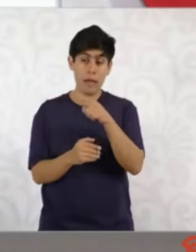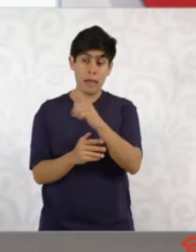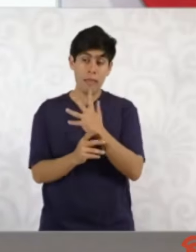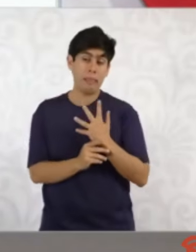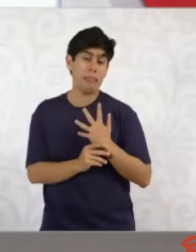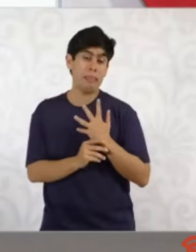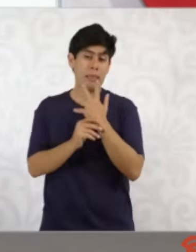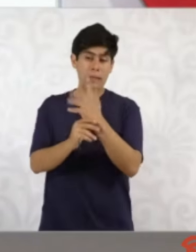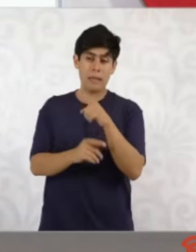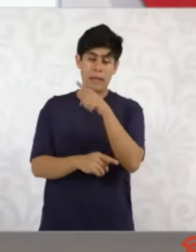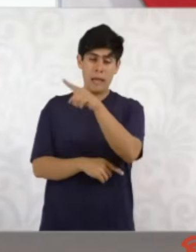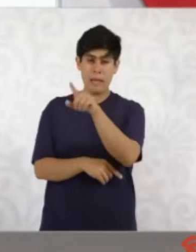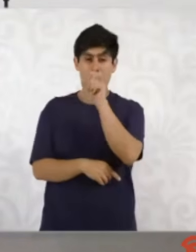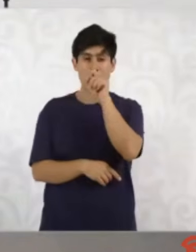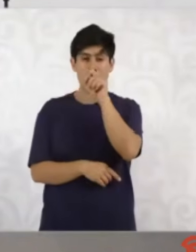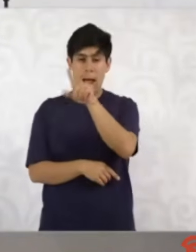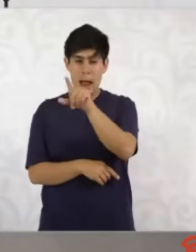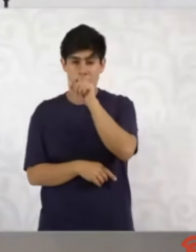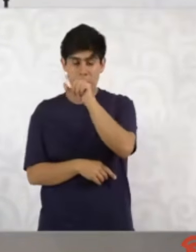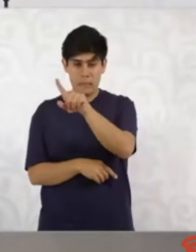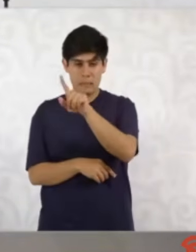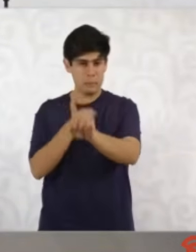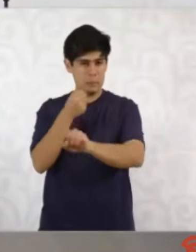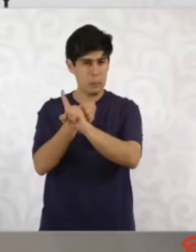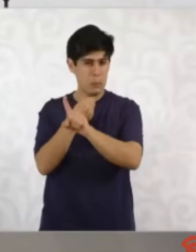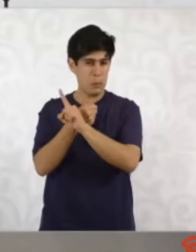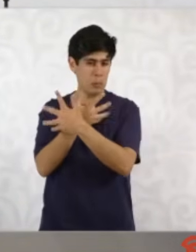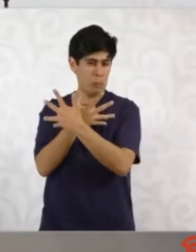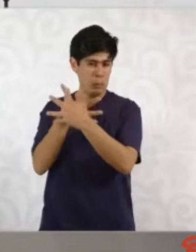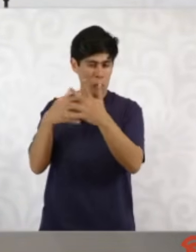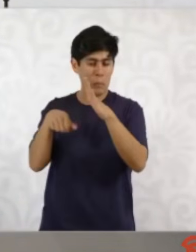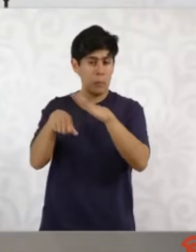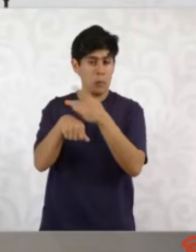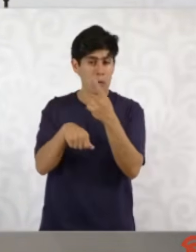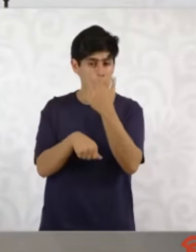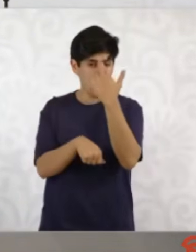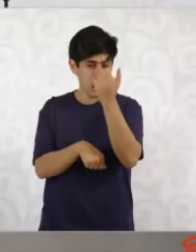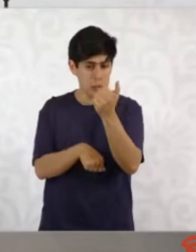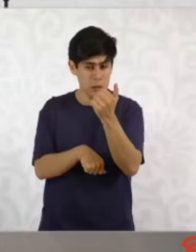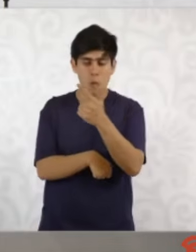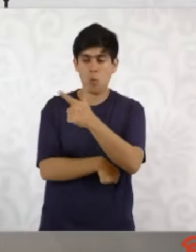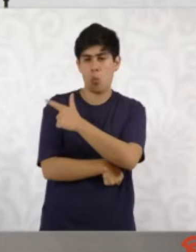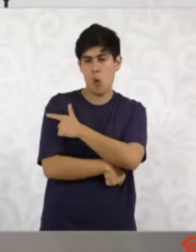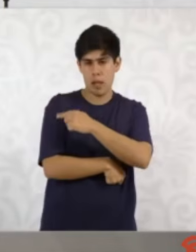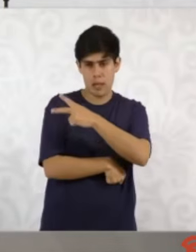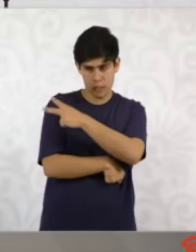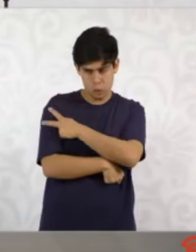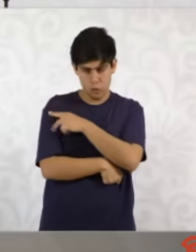tras movimientos de elementos de la Guardia Nacional en el aeropuerto.